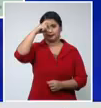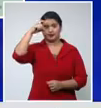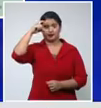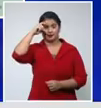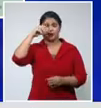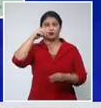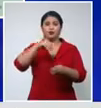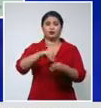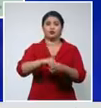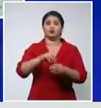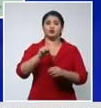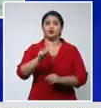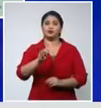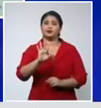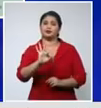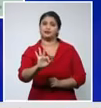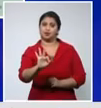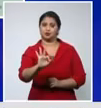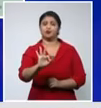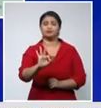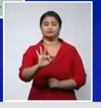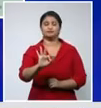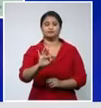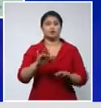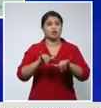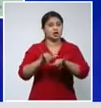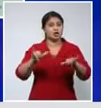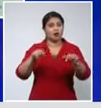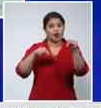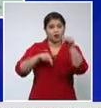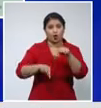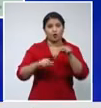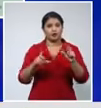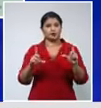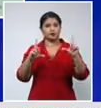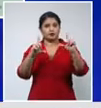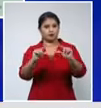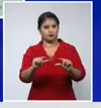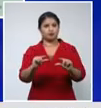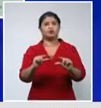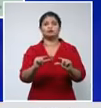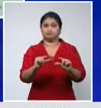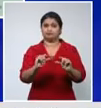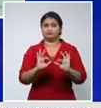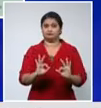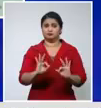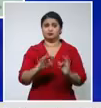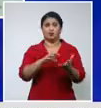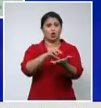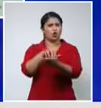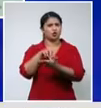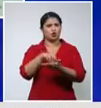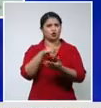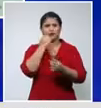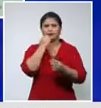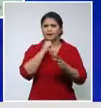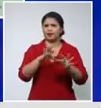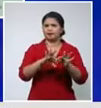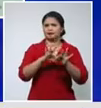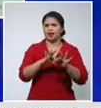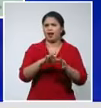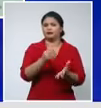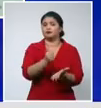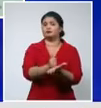ayer, también una cifra inferior al día anterior, el mayor número en el municipio cabecera, que